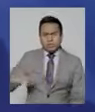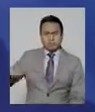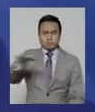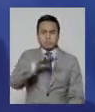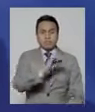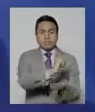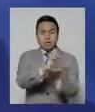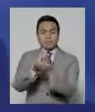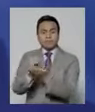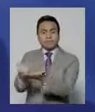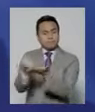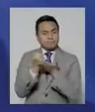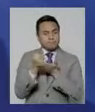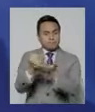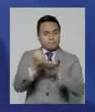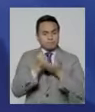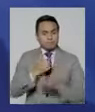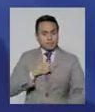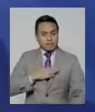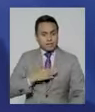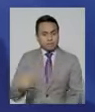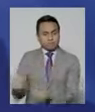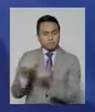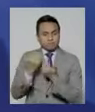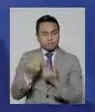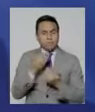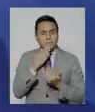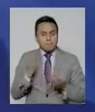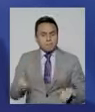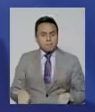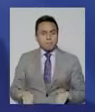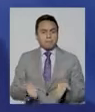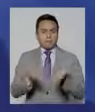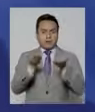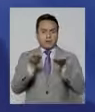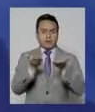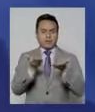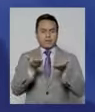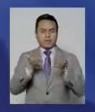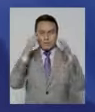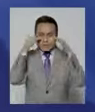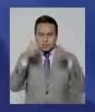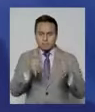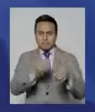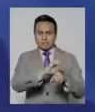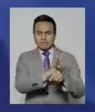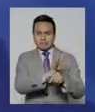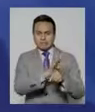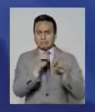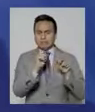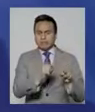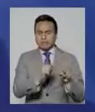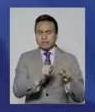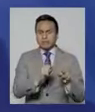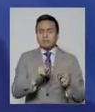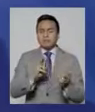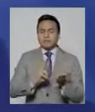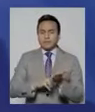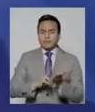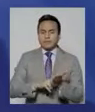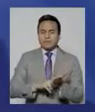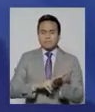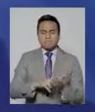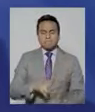entidades que quieran colaborar en mejorar el tratamiento de esta pandemia. Sin lugar a